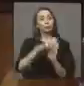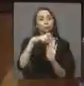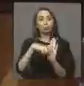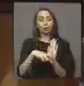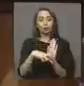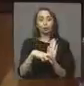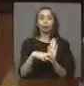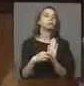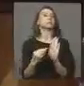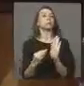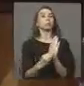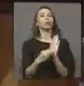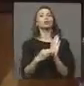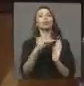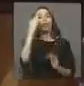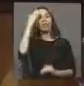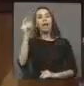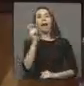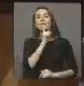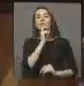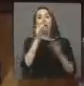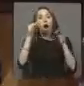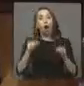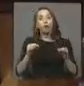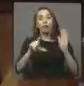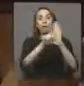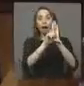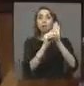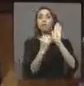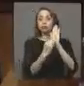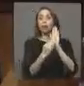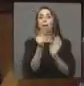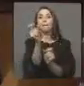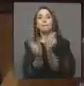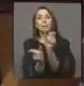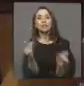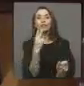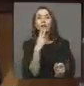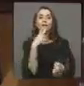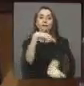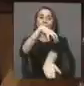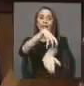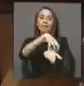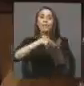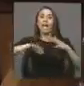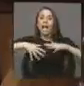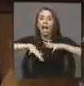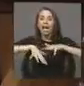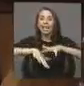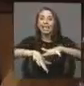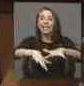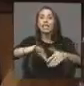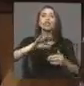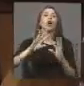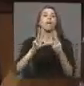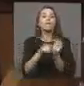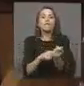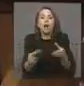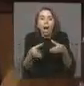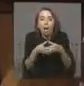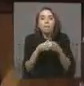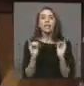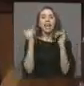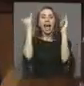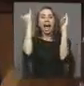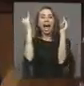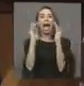la declaración de este feriado contribuirá a que habitantes de la región de los ríos puedan celebrar en familia y en